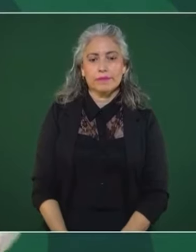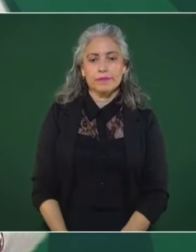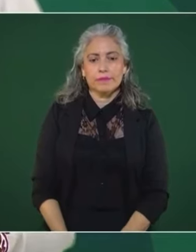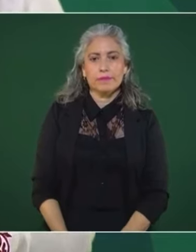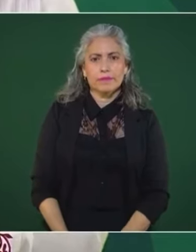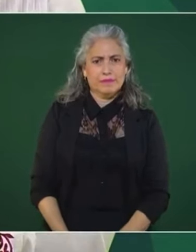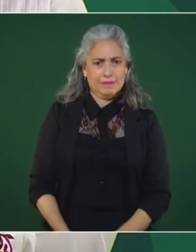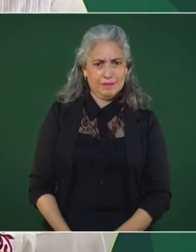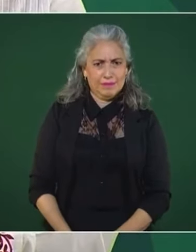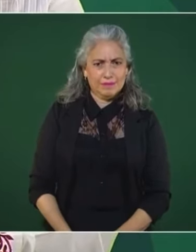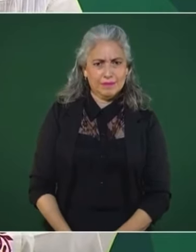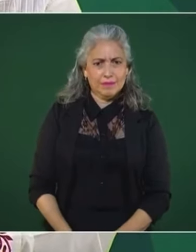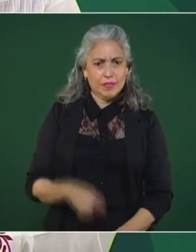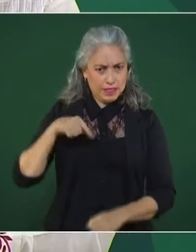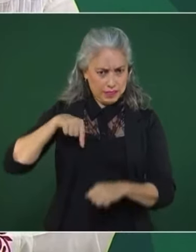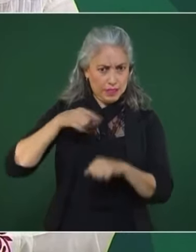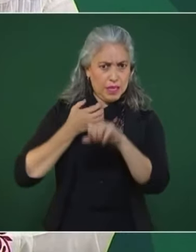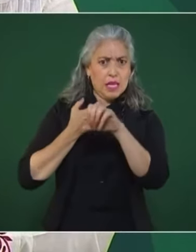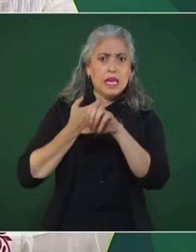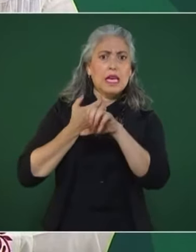la violencia del Estado